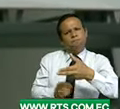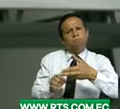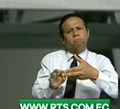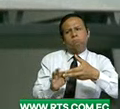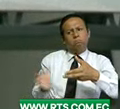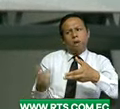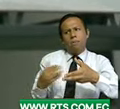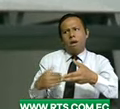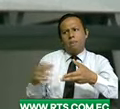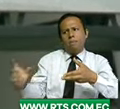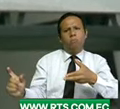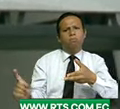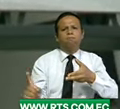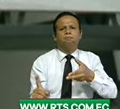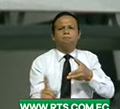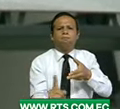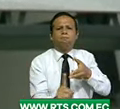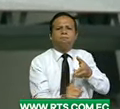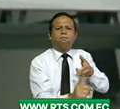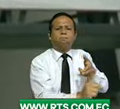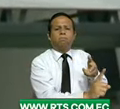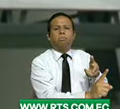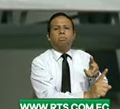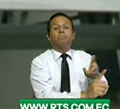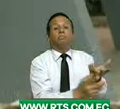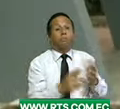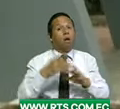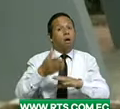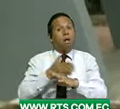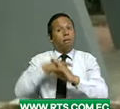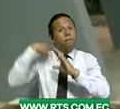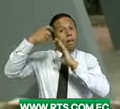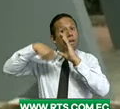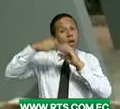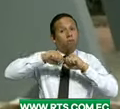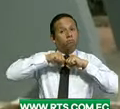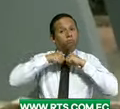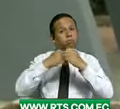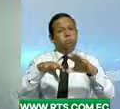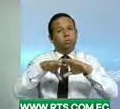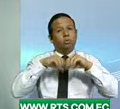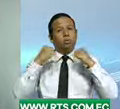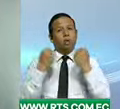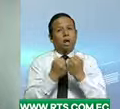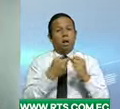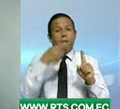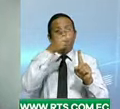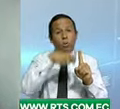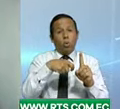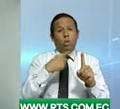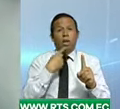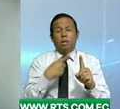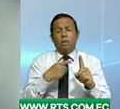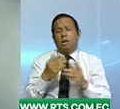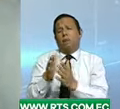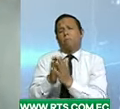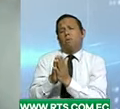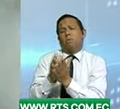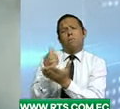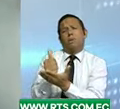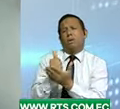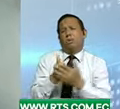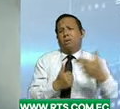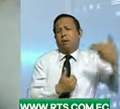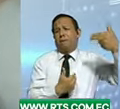de su voluntad. Se trató de un secuestro. En un video subido a redes sociales, el uniformado en grado de suboficial pedía ayuda para que no